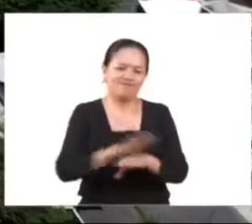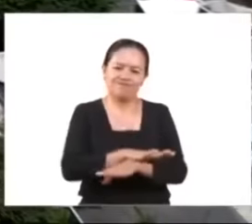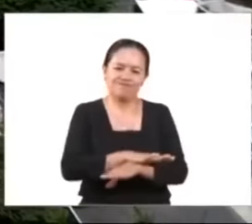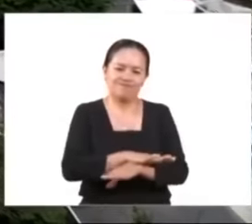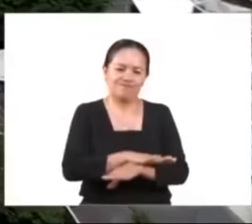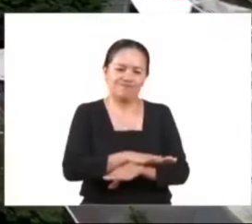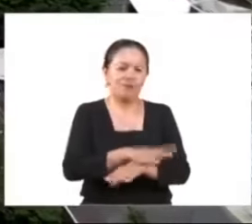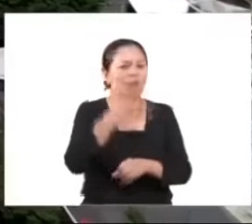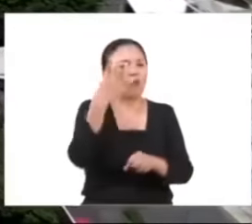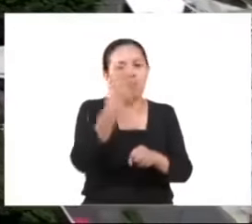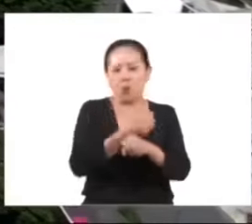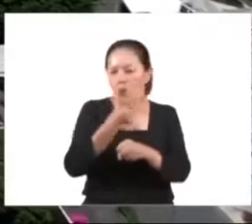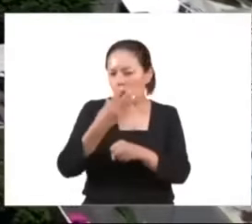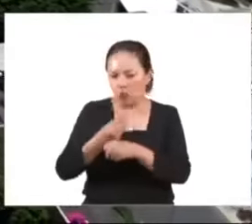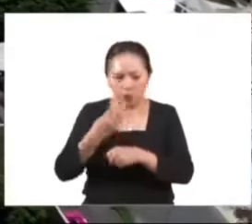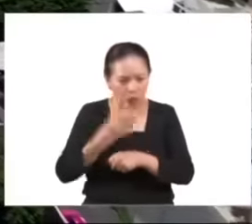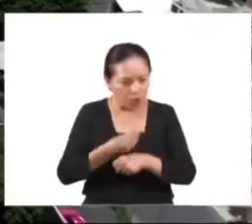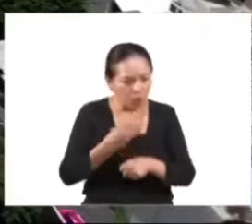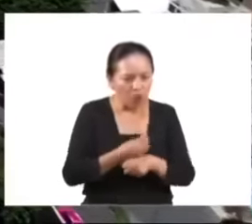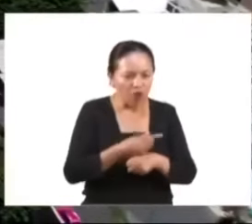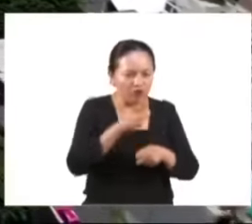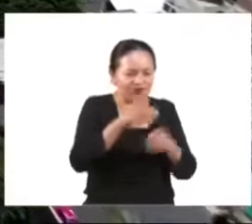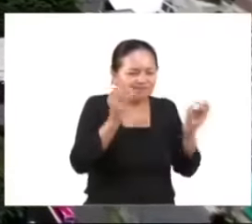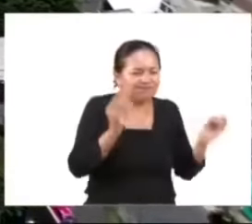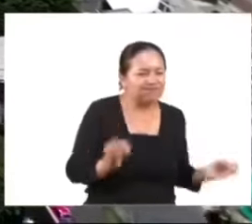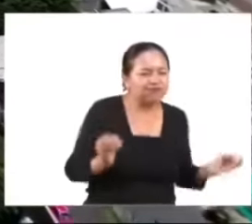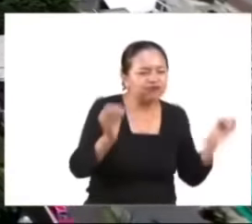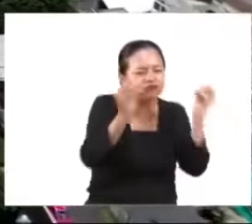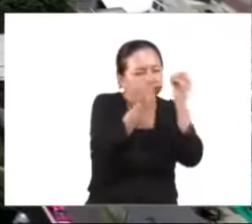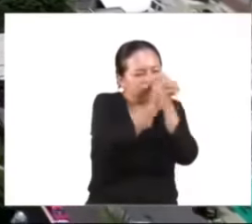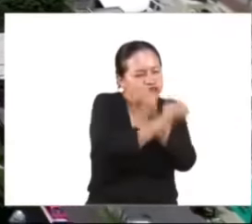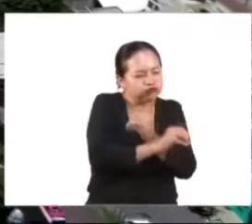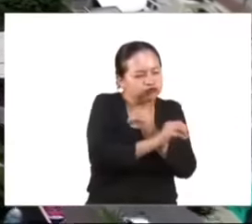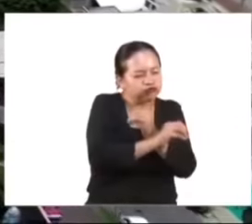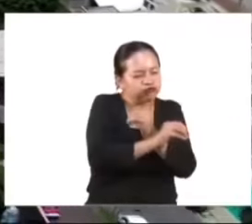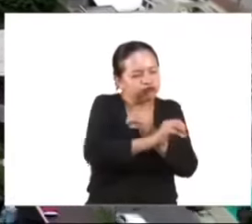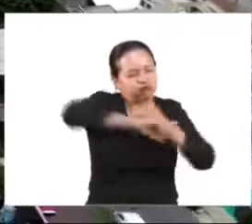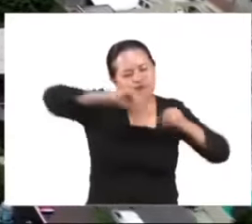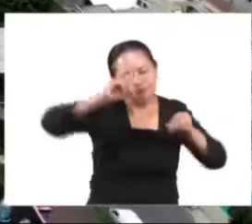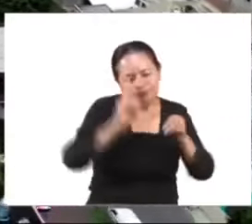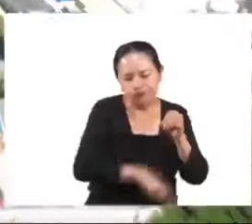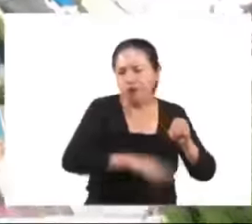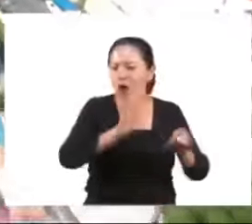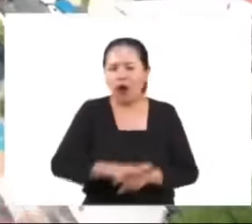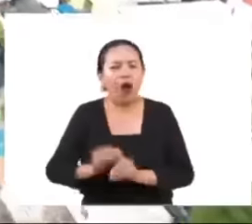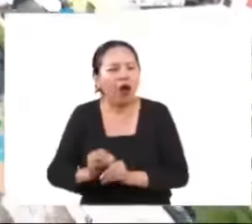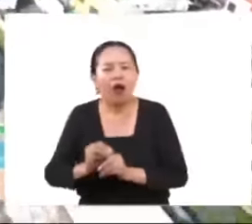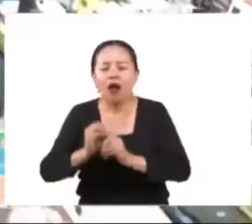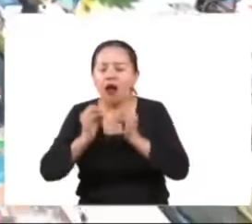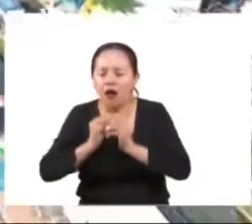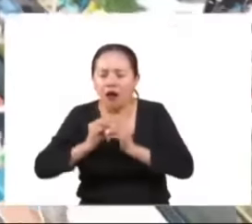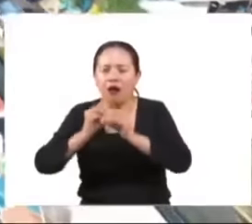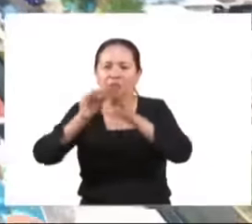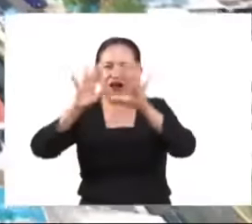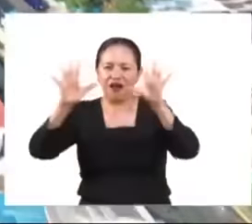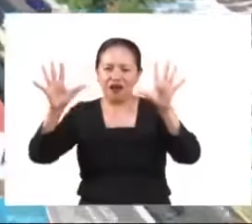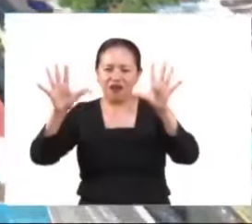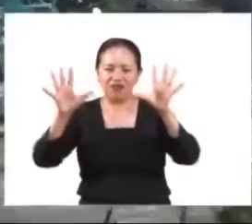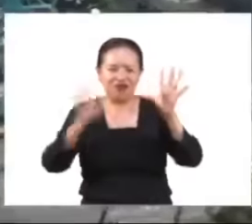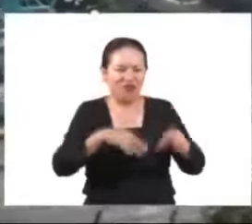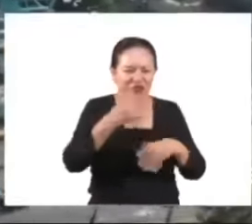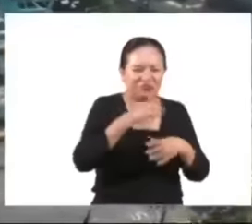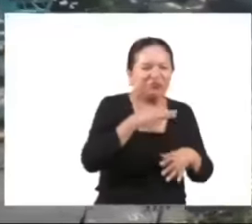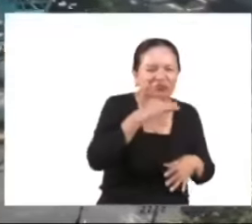público convertir la oscuridad en luminosidad convertir los malos olores